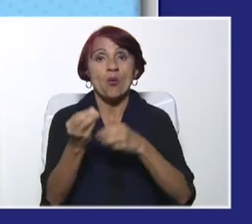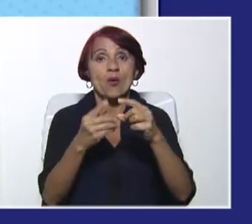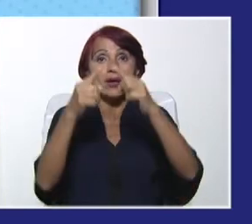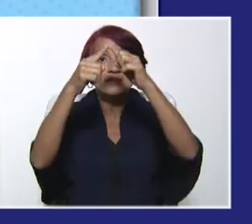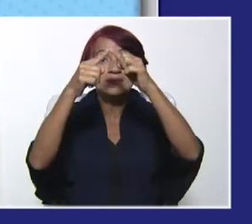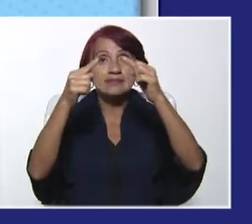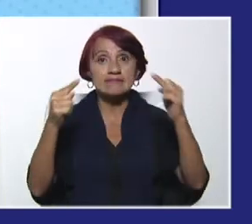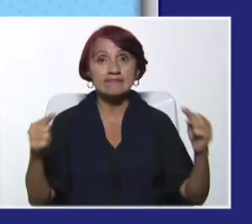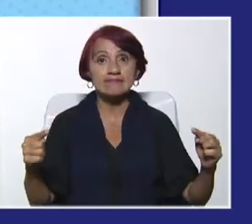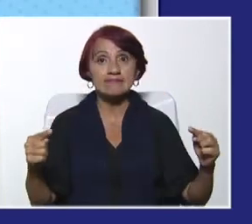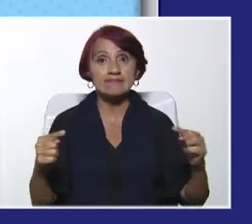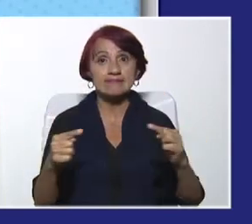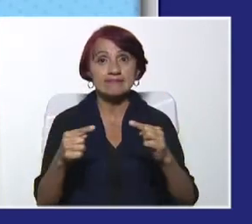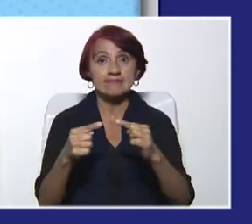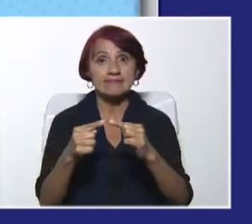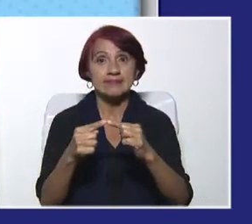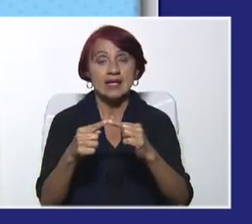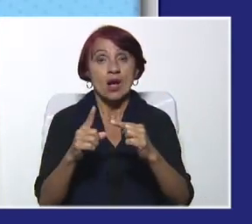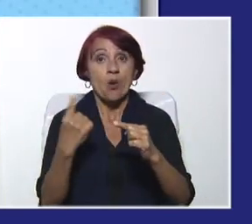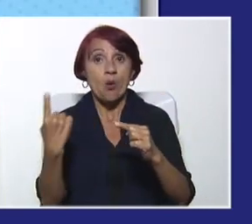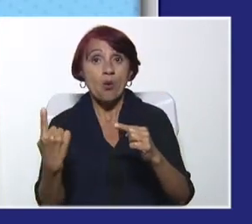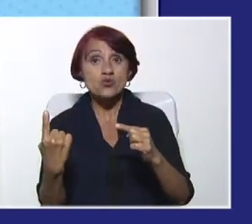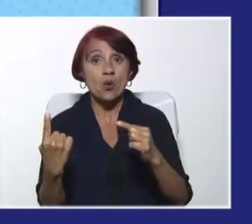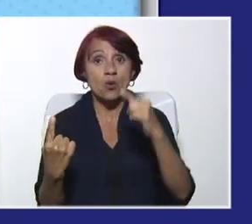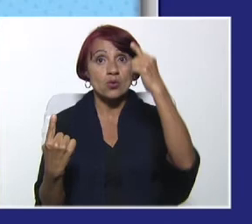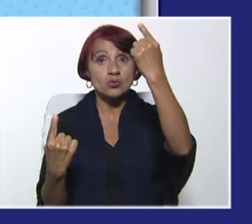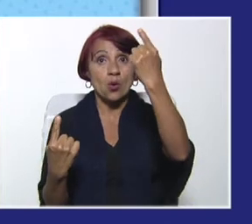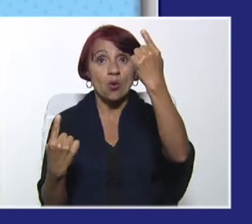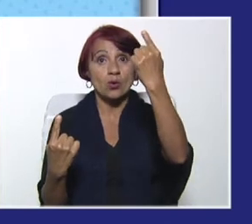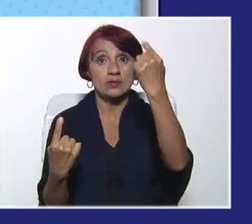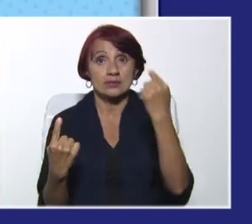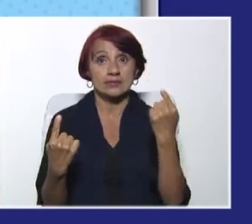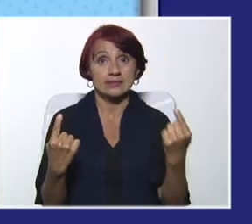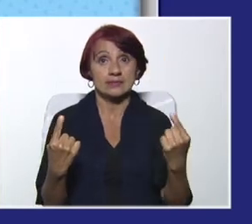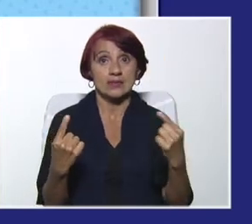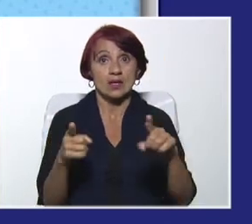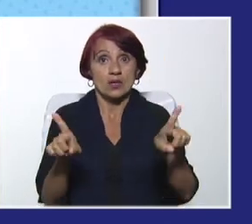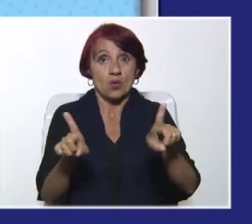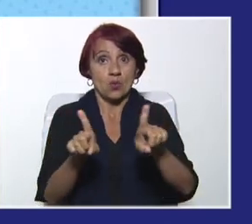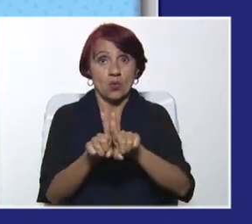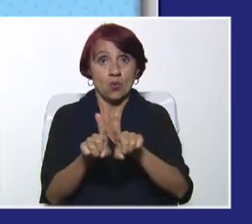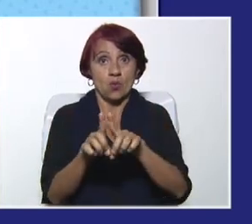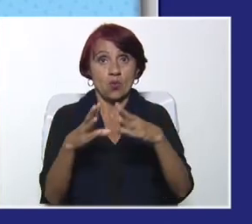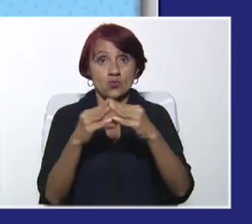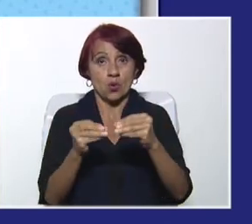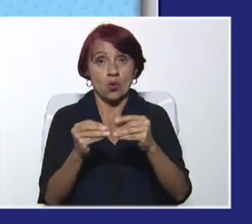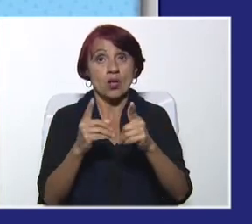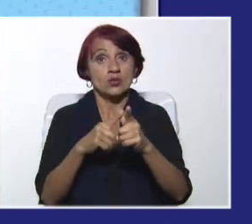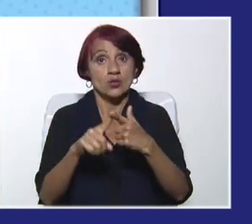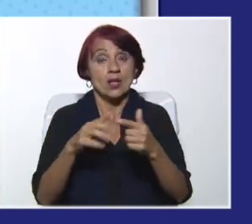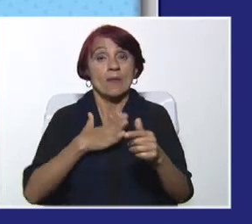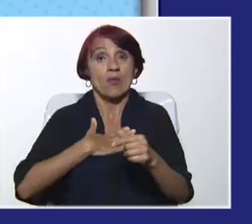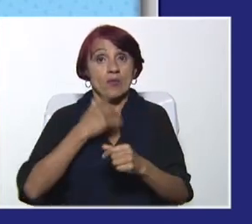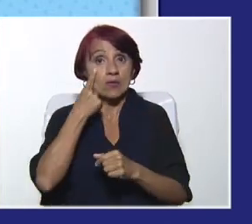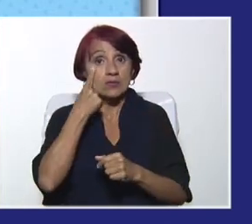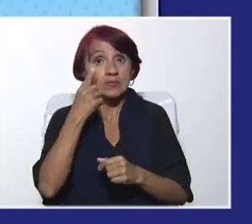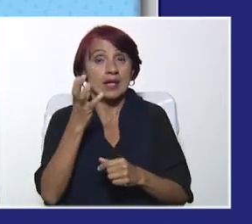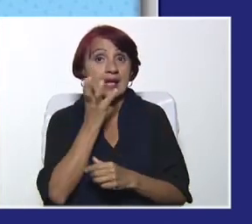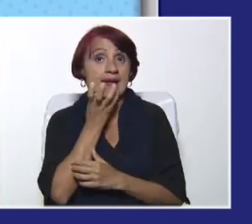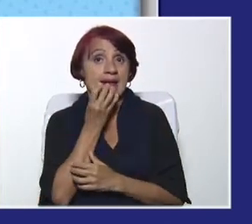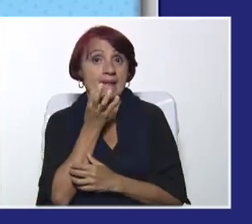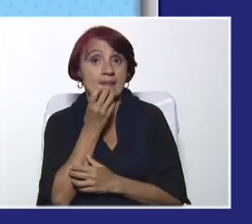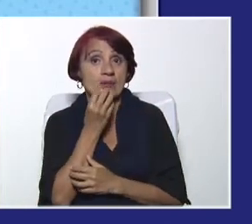se obtiene otro triángulo cuyos lados son proporcionales a los del triángulo. Podemos ver aquí en este